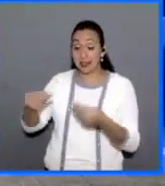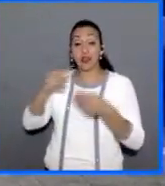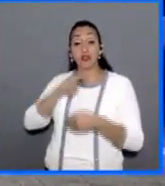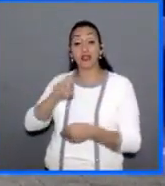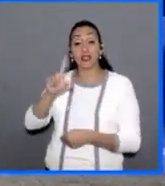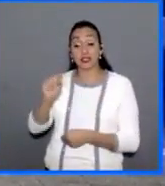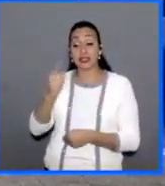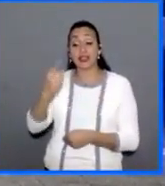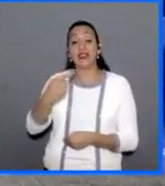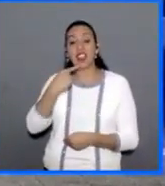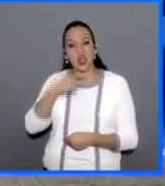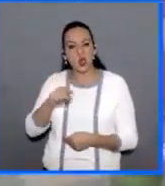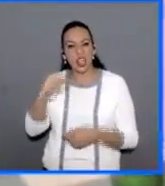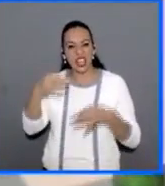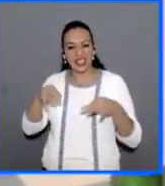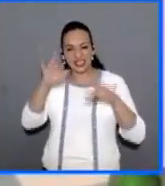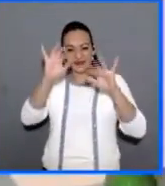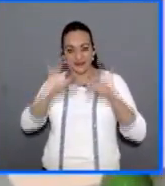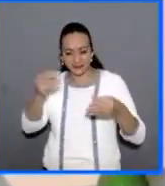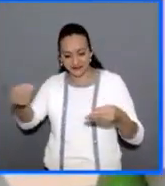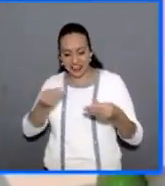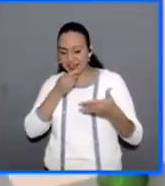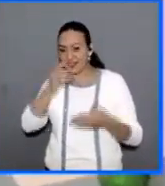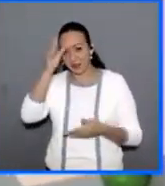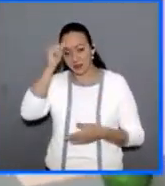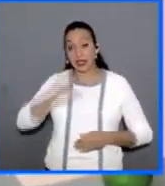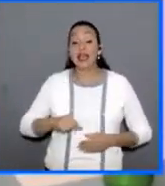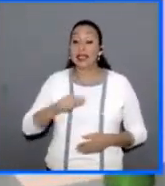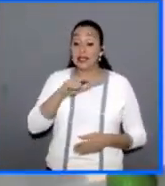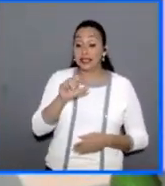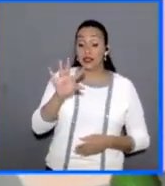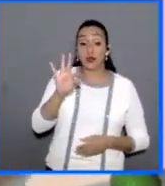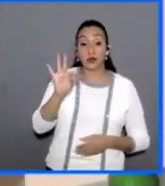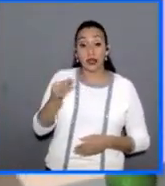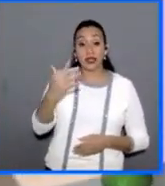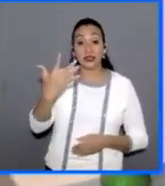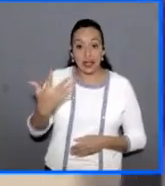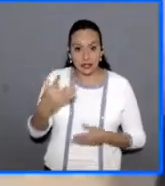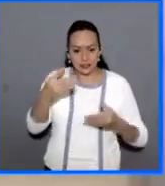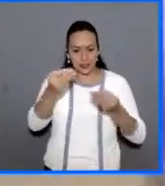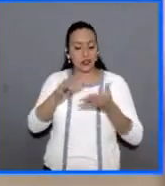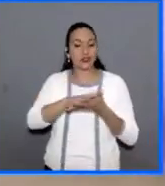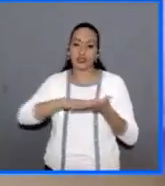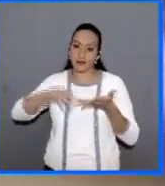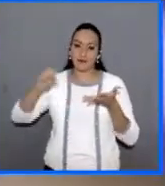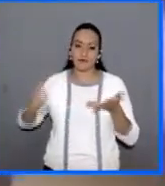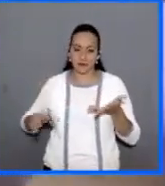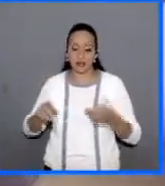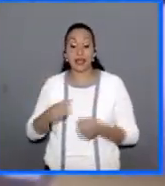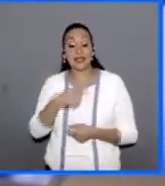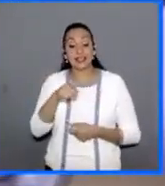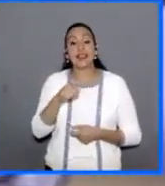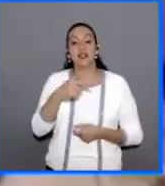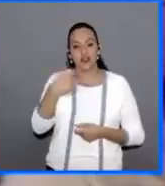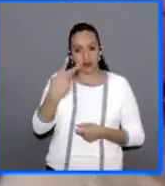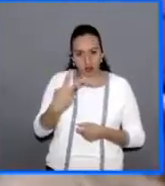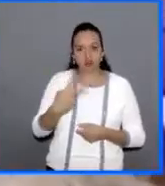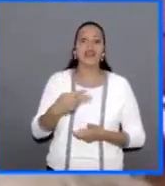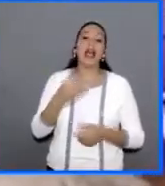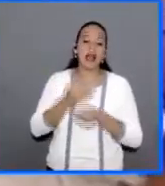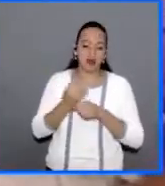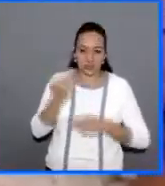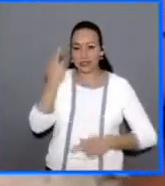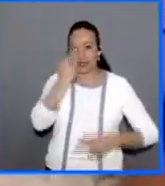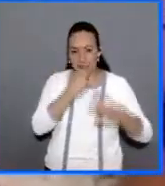a dicho proceso, de las cuales 145 fueron desechadas, 102 se encuentran en sustanciación